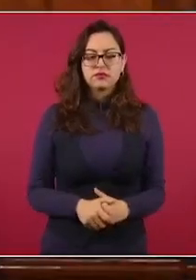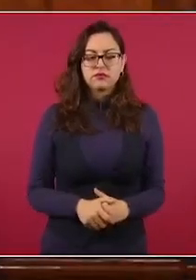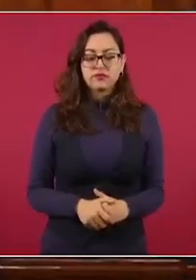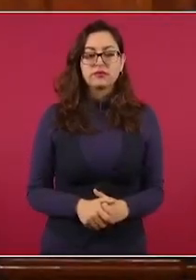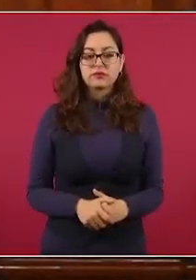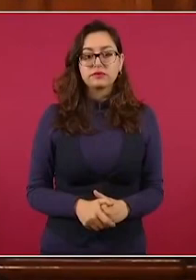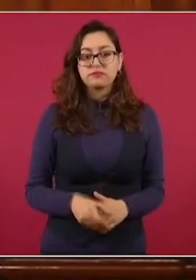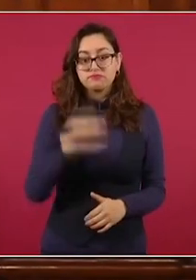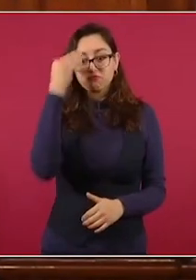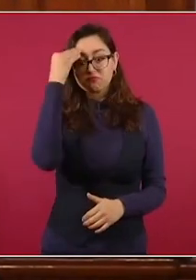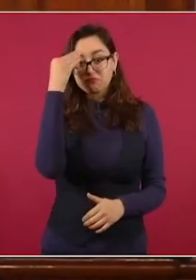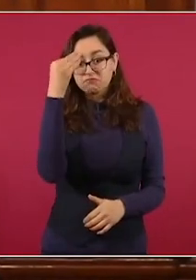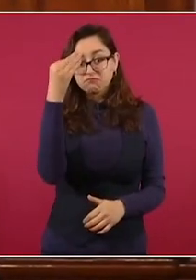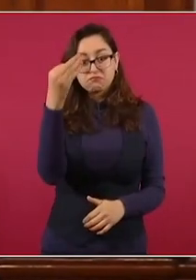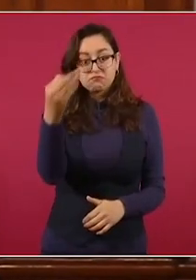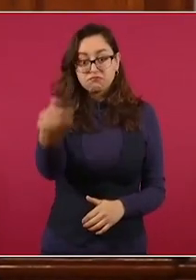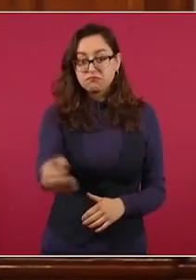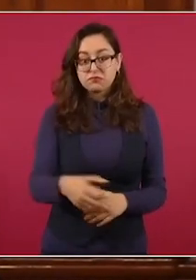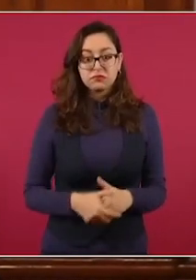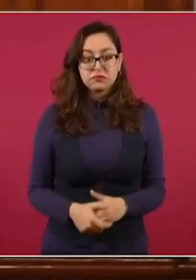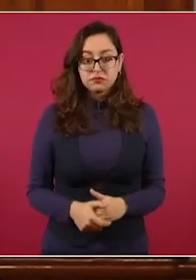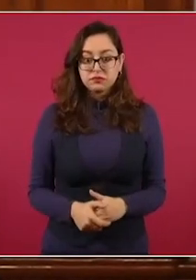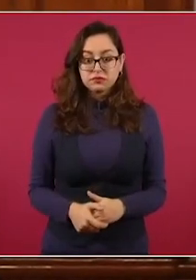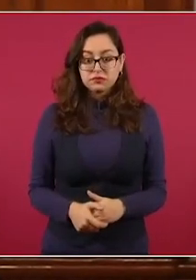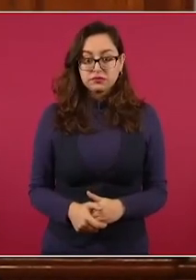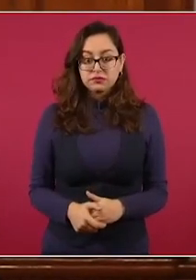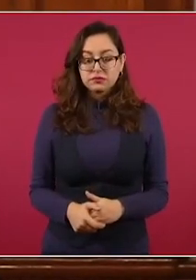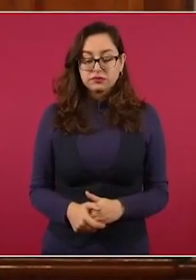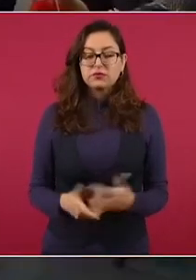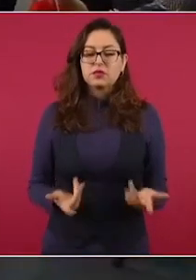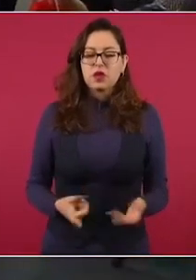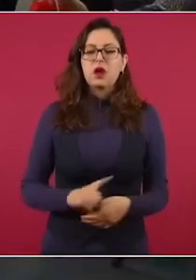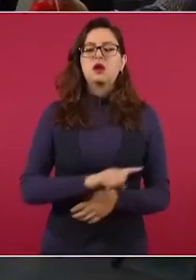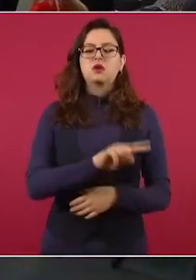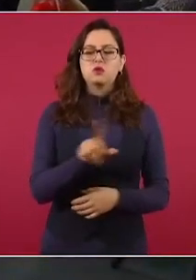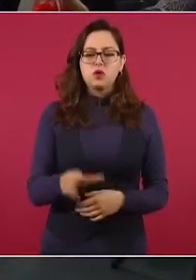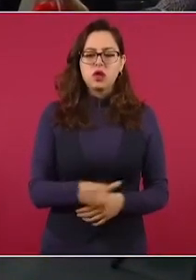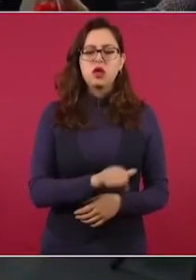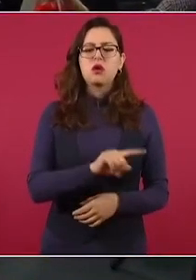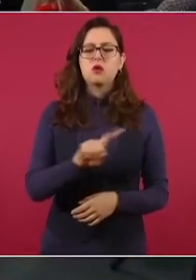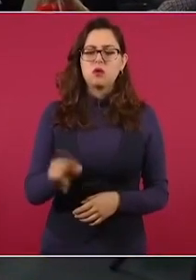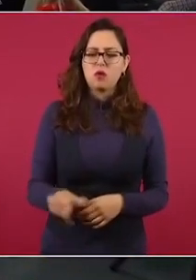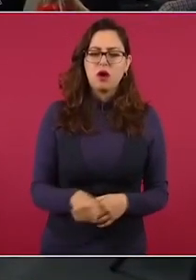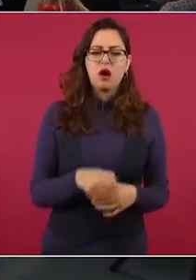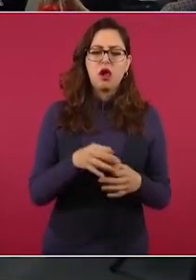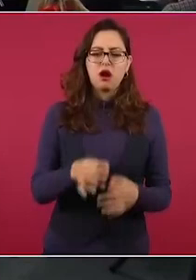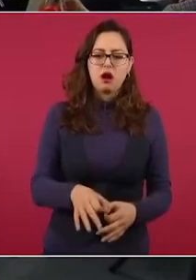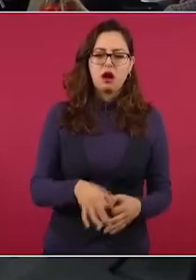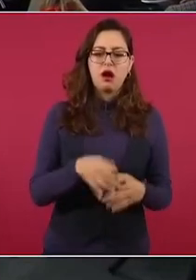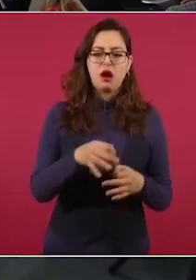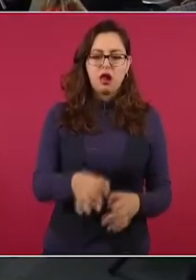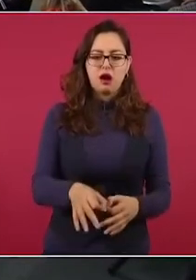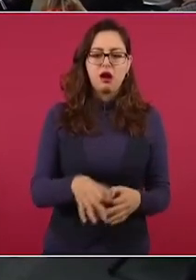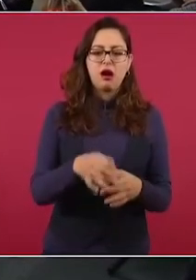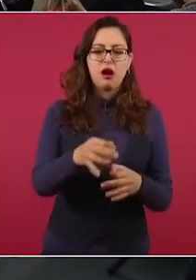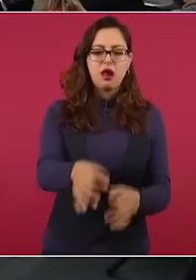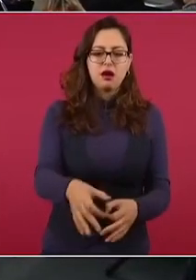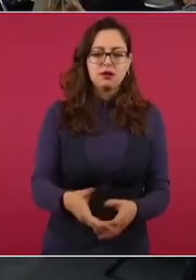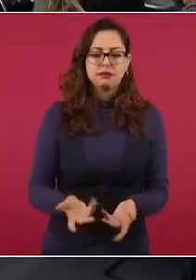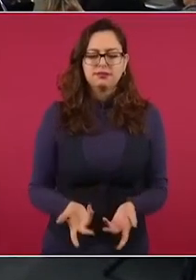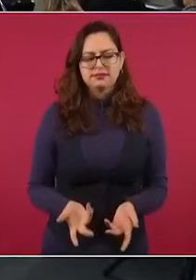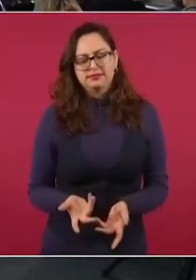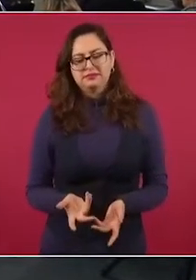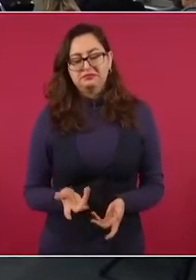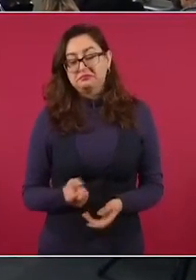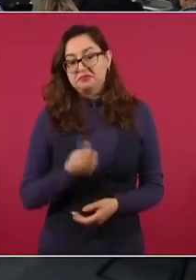Sí, ya lleva tiempo. Y posponen y posponen y posponen. Eso es